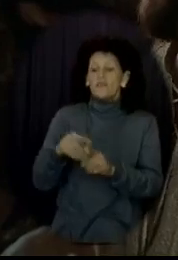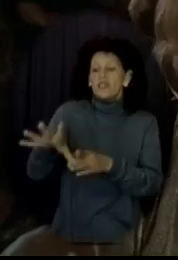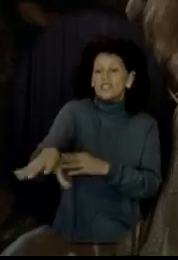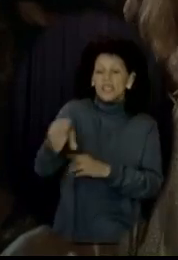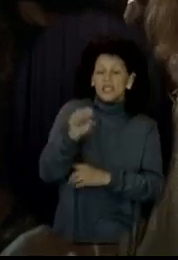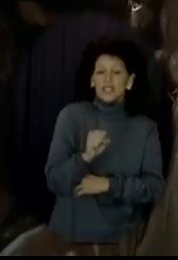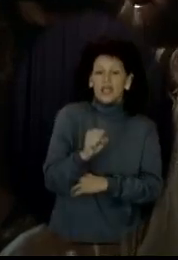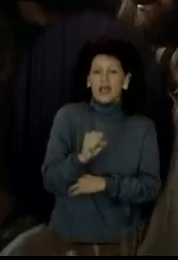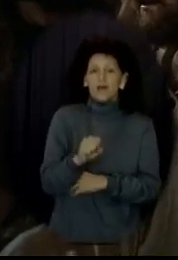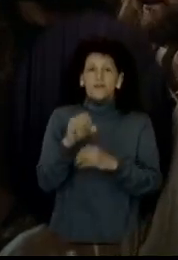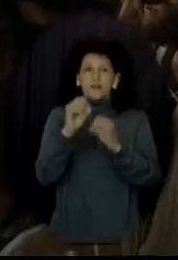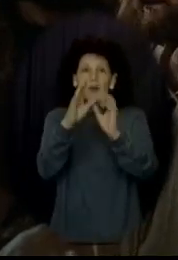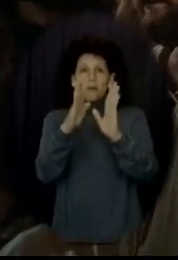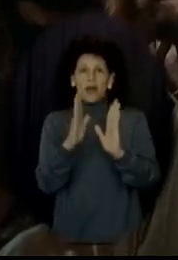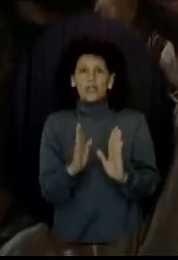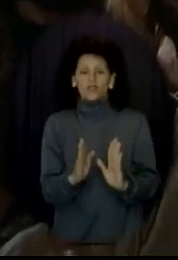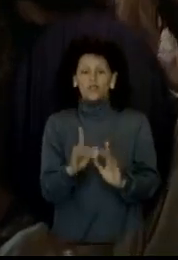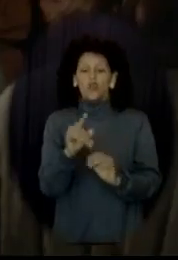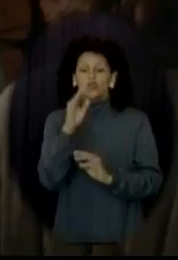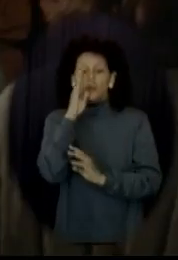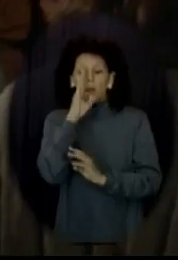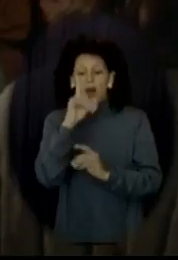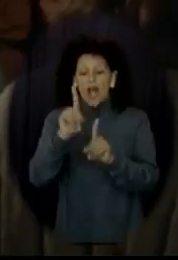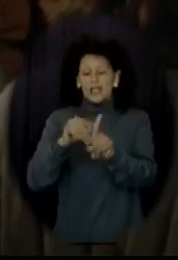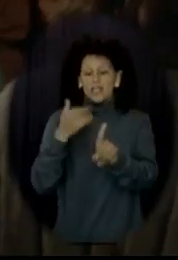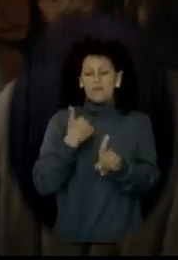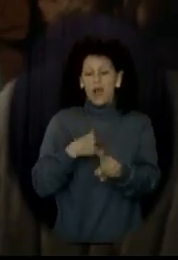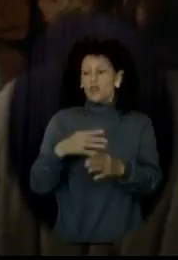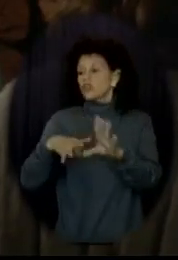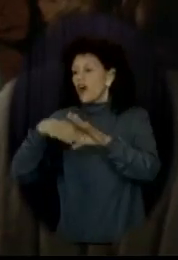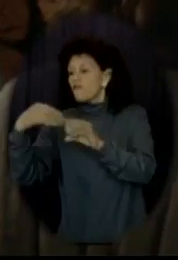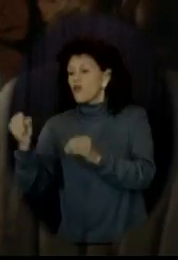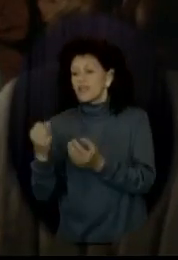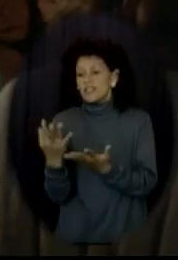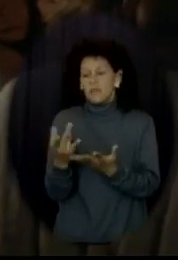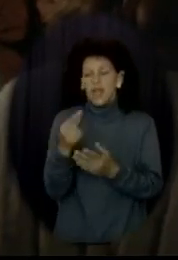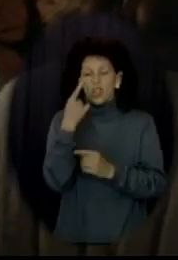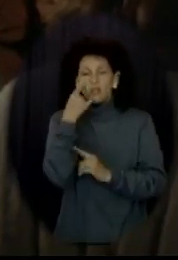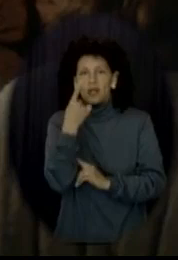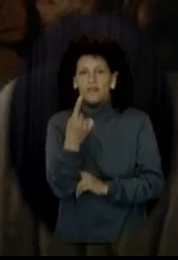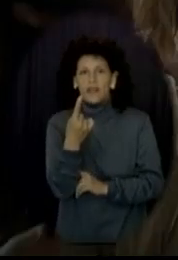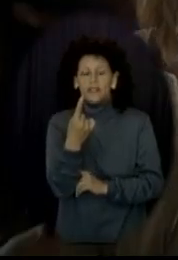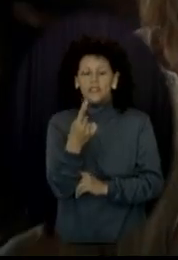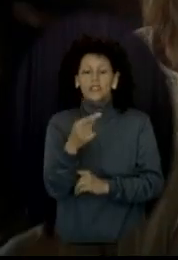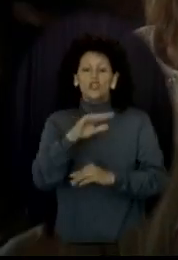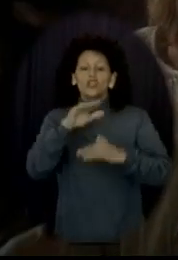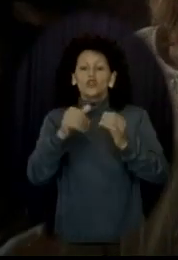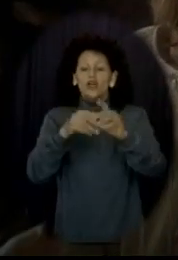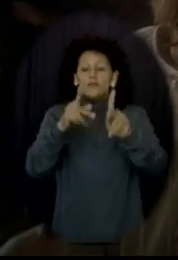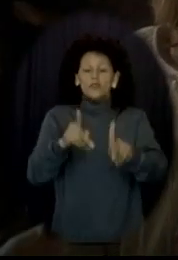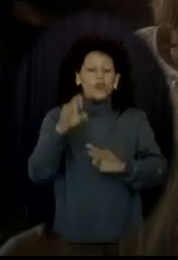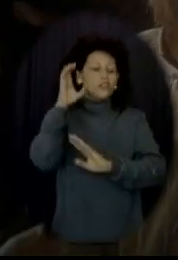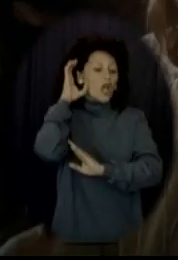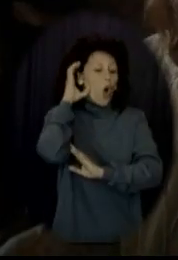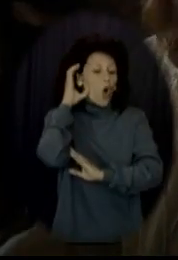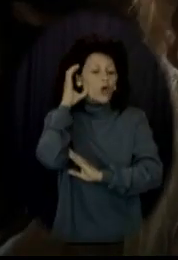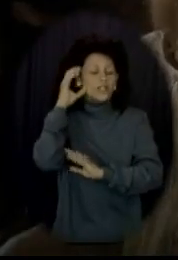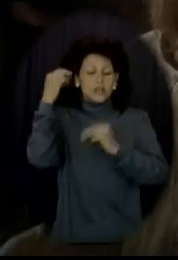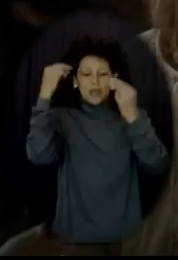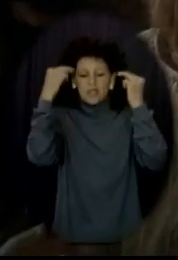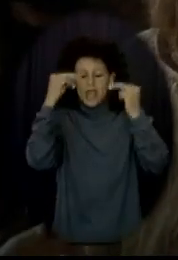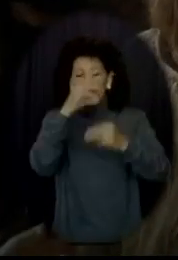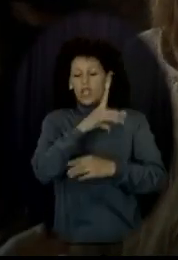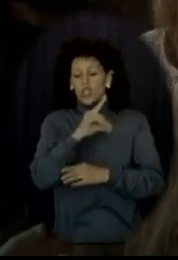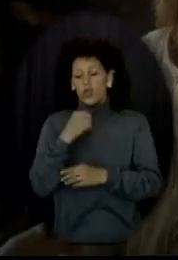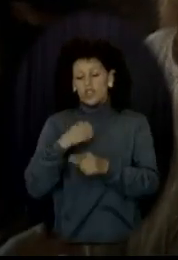cree tener, se le quitará. Maestro, tu madre y tus hermanos están afuera y quieren verte. Mi madre y mis hermanos son los que oyen